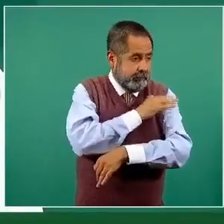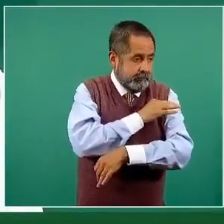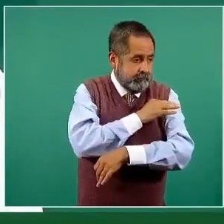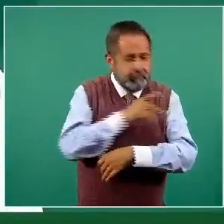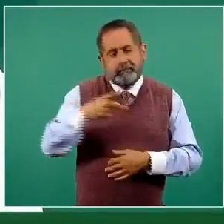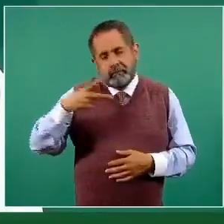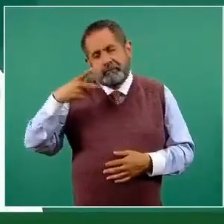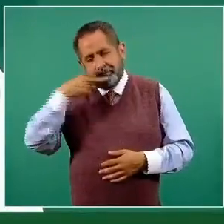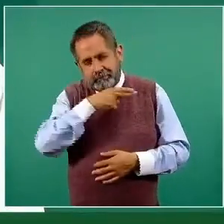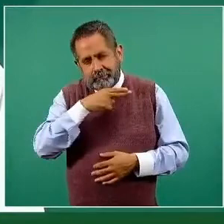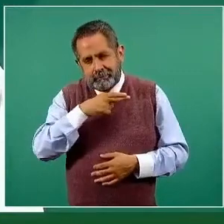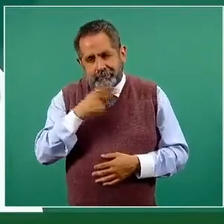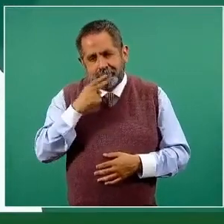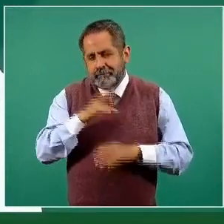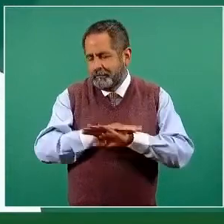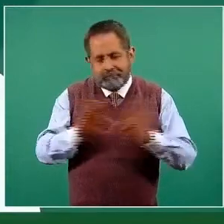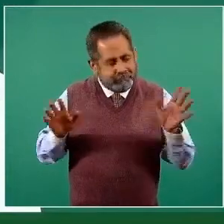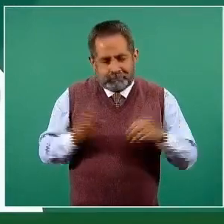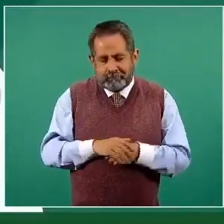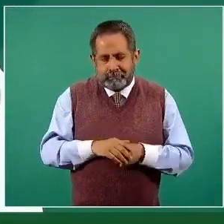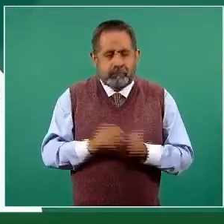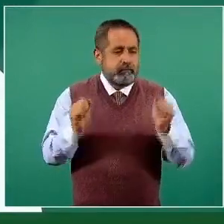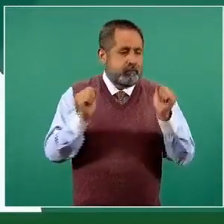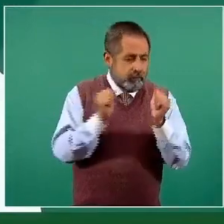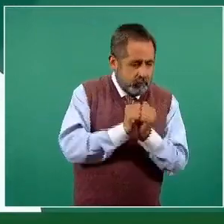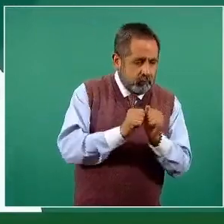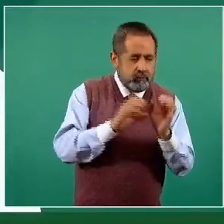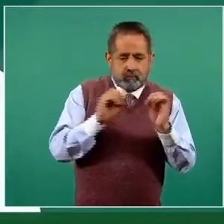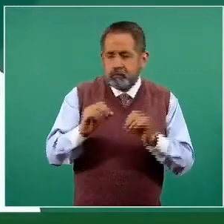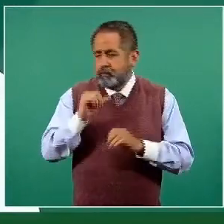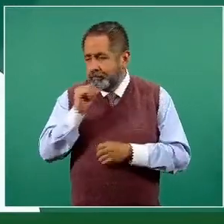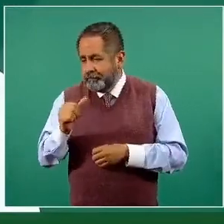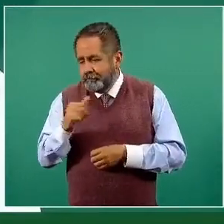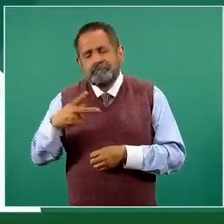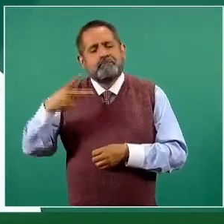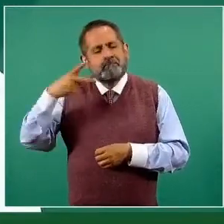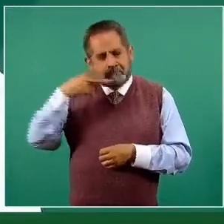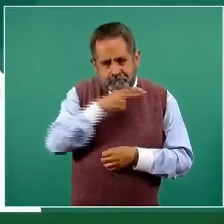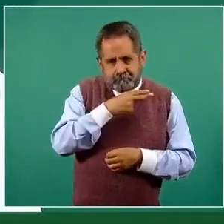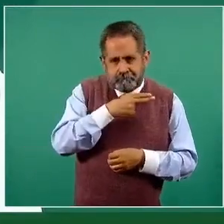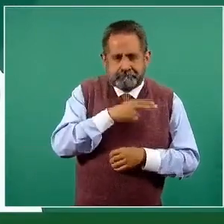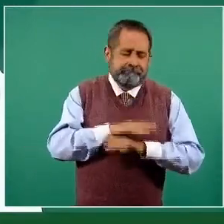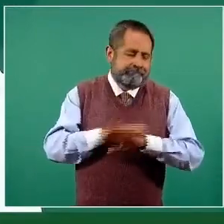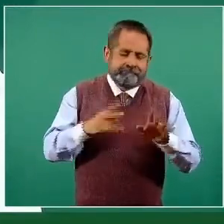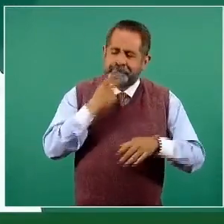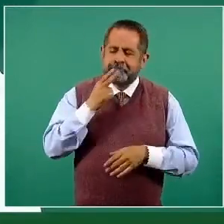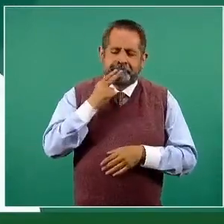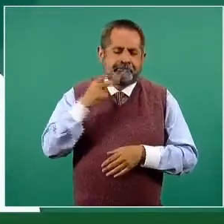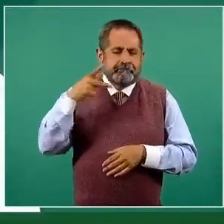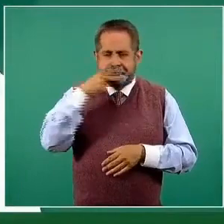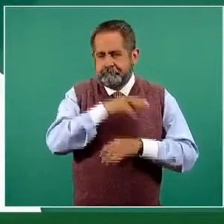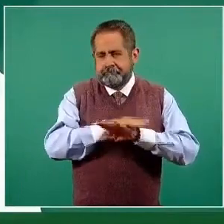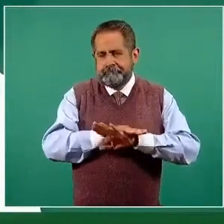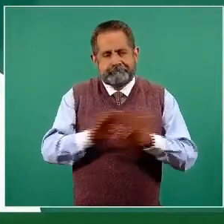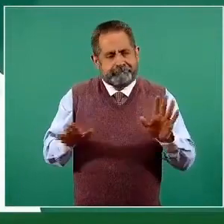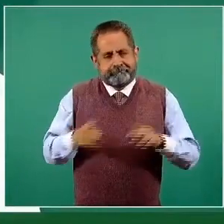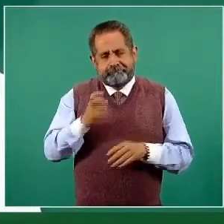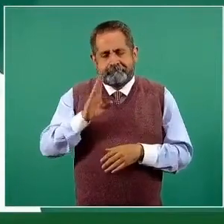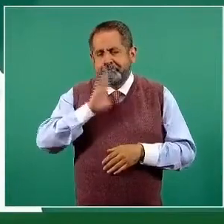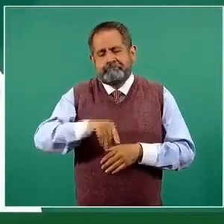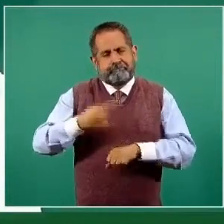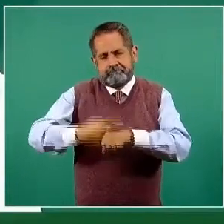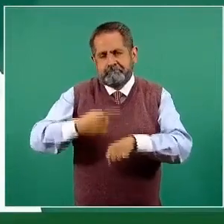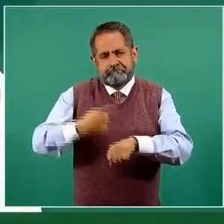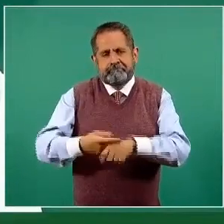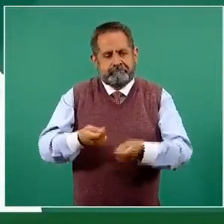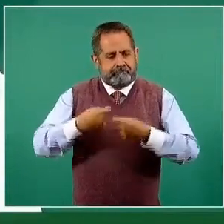deje de fumar. Es decir, irremediablemente, fumar es malo para la salud o consumir cualquier producto del tabaco es